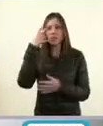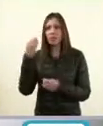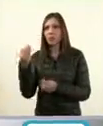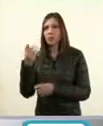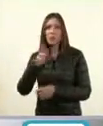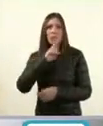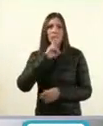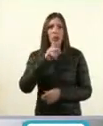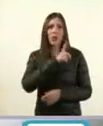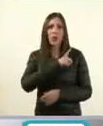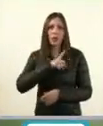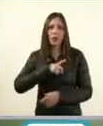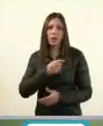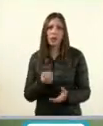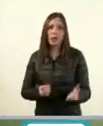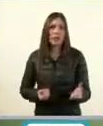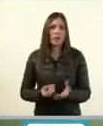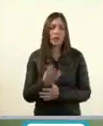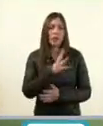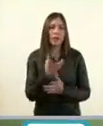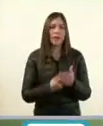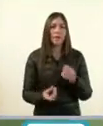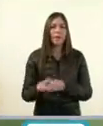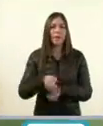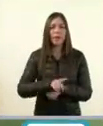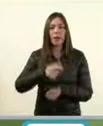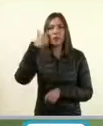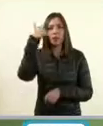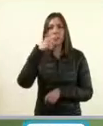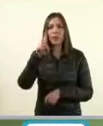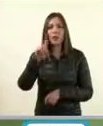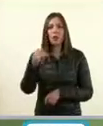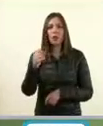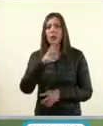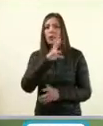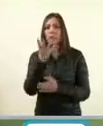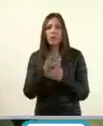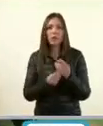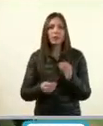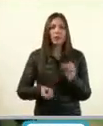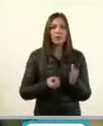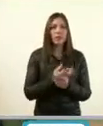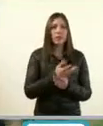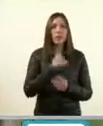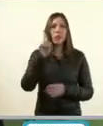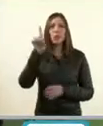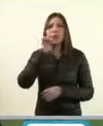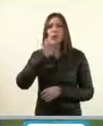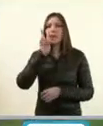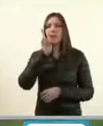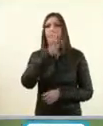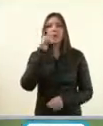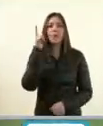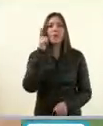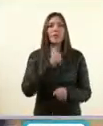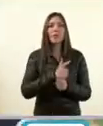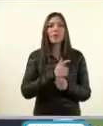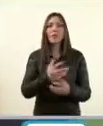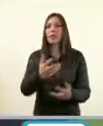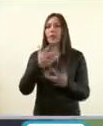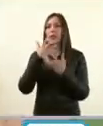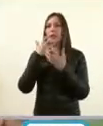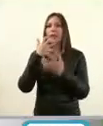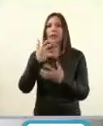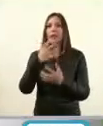Y proponen salir esa noche de junio, 30 de junio, salir en la noche con cautela. Pero una mujer los ve y lanza el grito, que se van